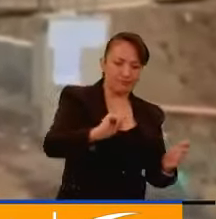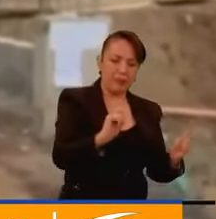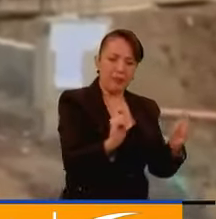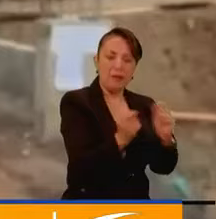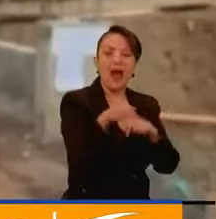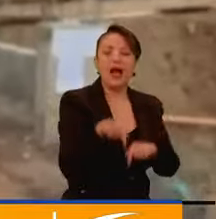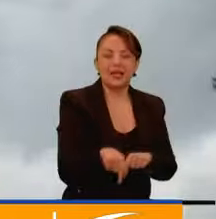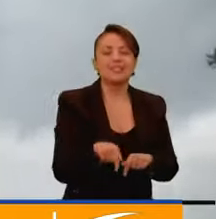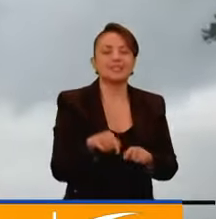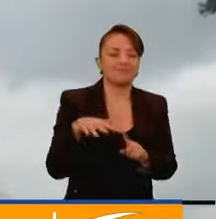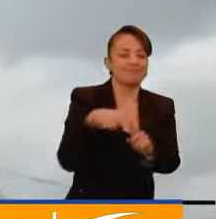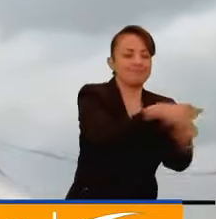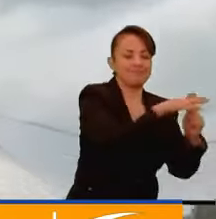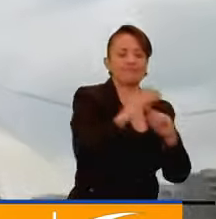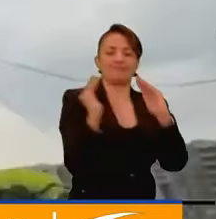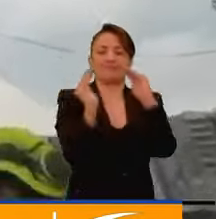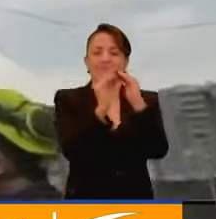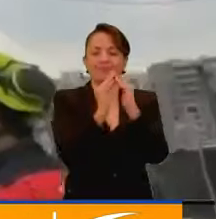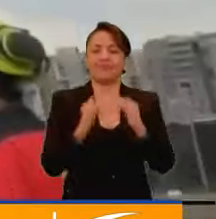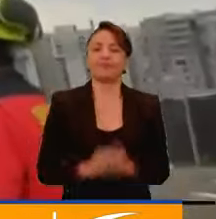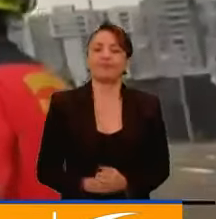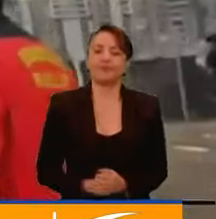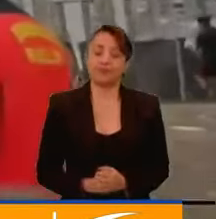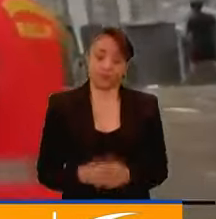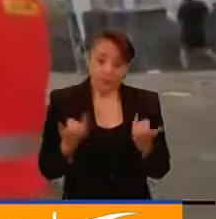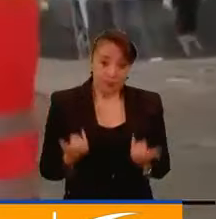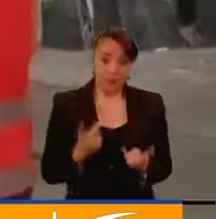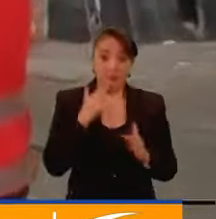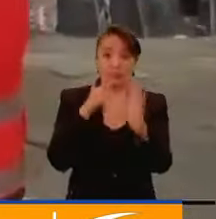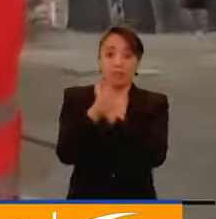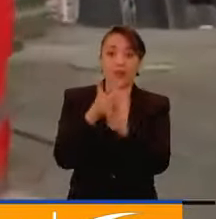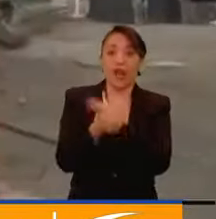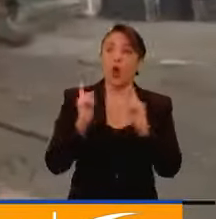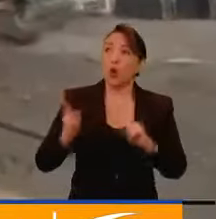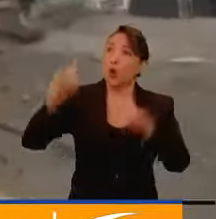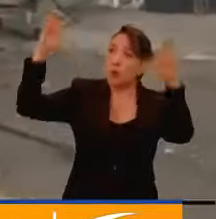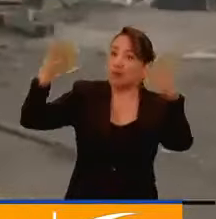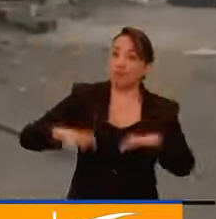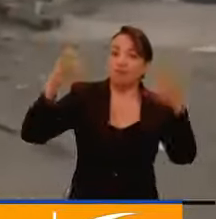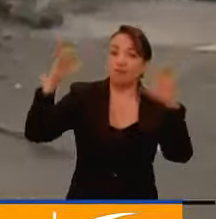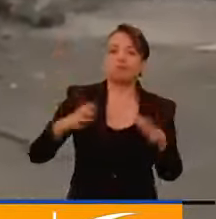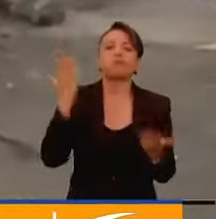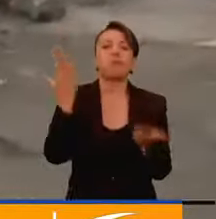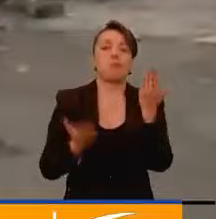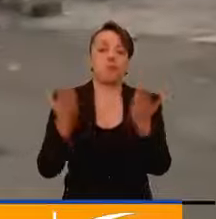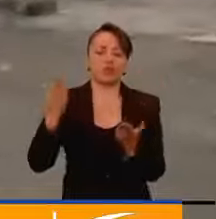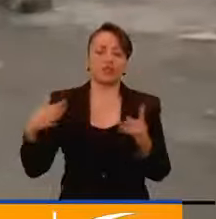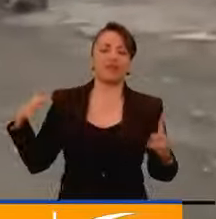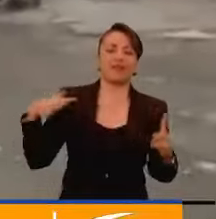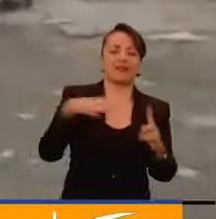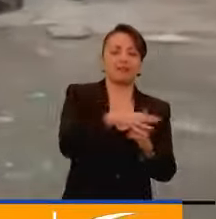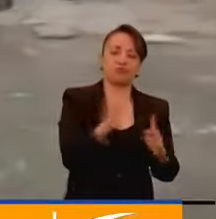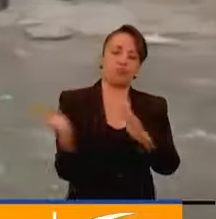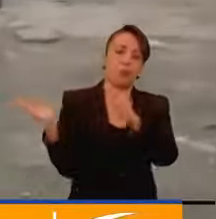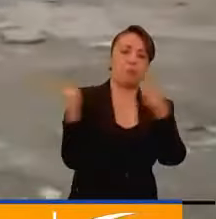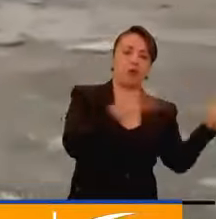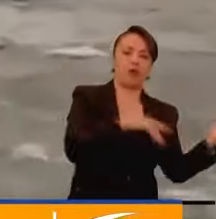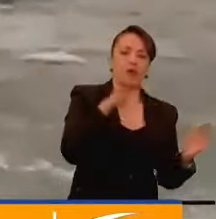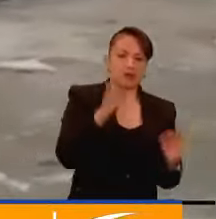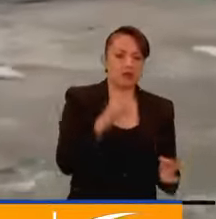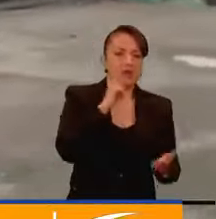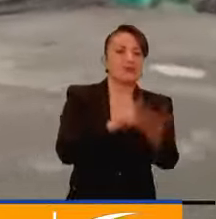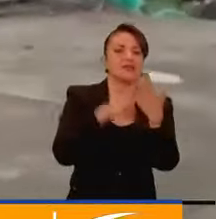pues algunas viviendas que están en el sector las autoridades aseguran que las recientes lluvias podrían terminar de afectar la estructura que ya presentó los